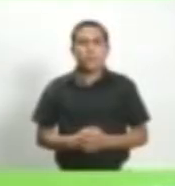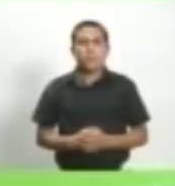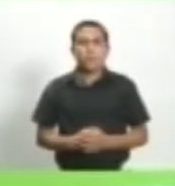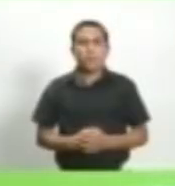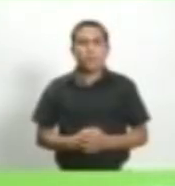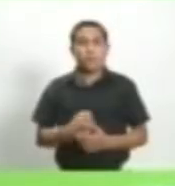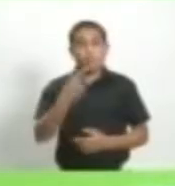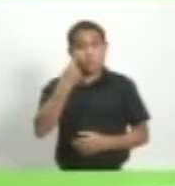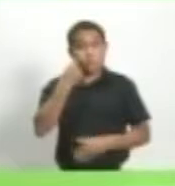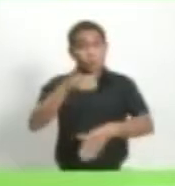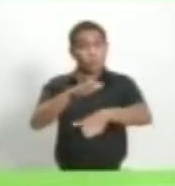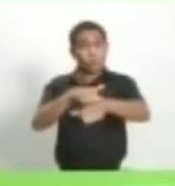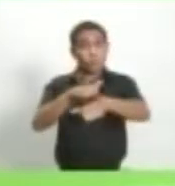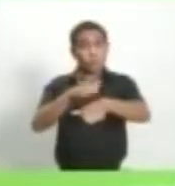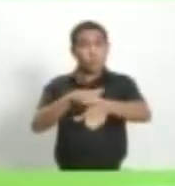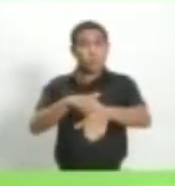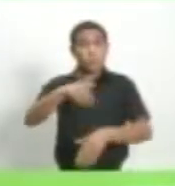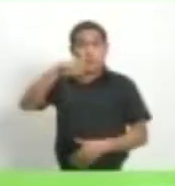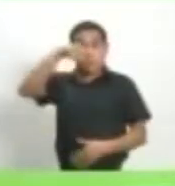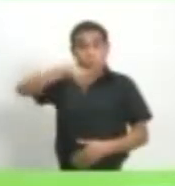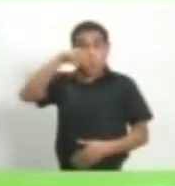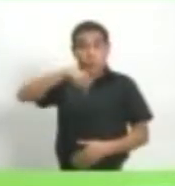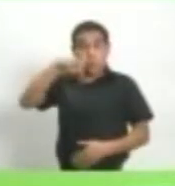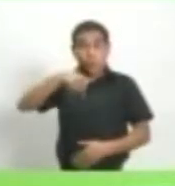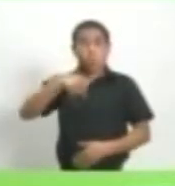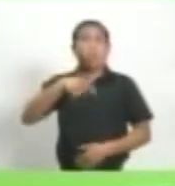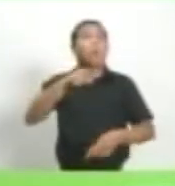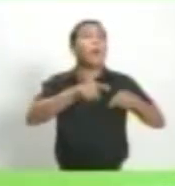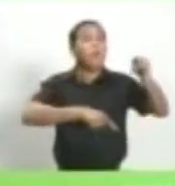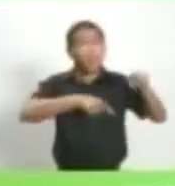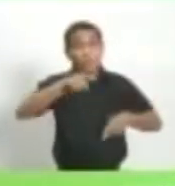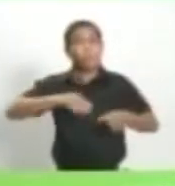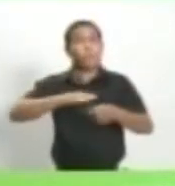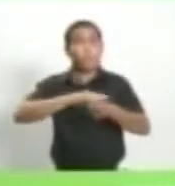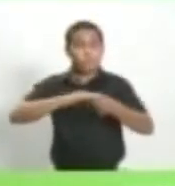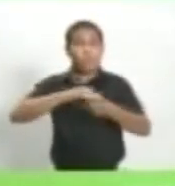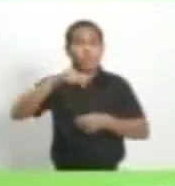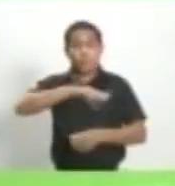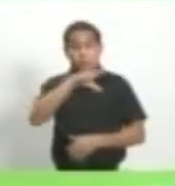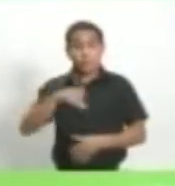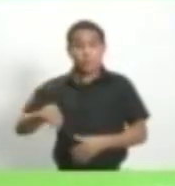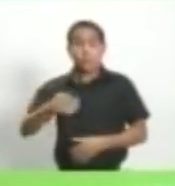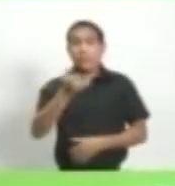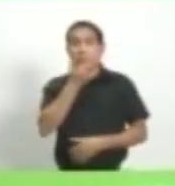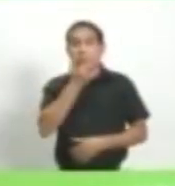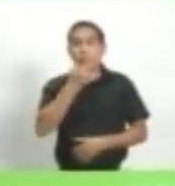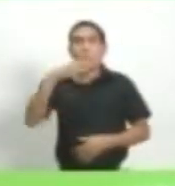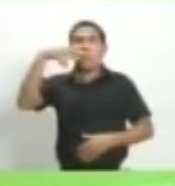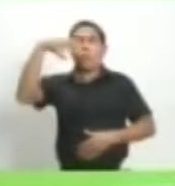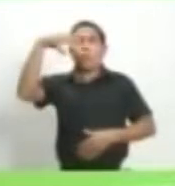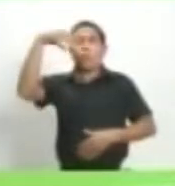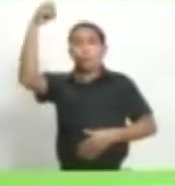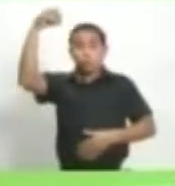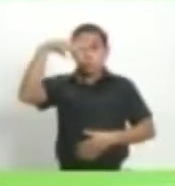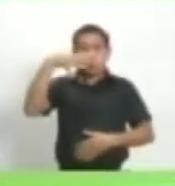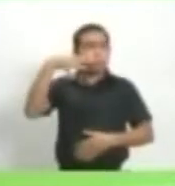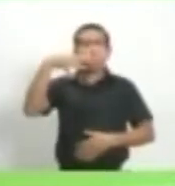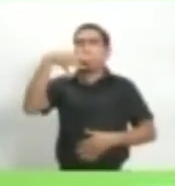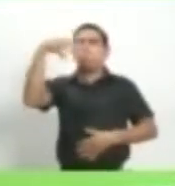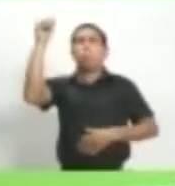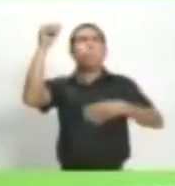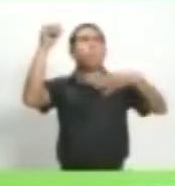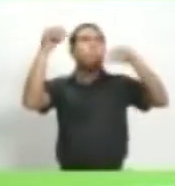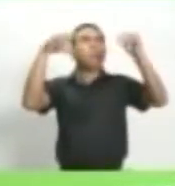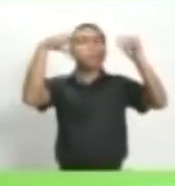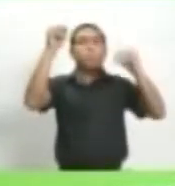Y muchísima atención, desde hoy a barrios subnormales en la región Caribe se les realizarán cortes concertados de energía. En